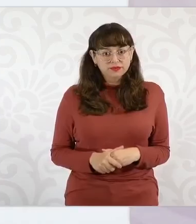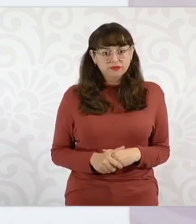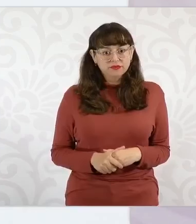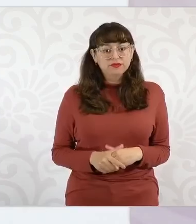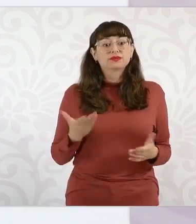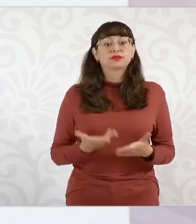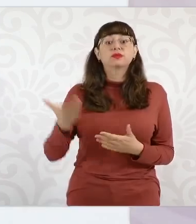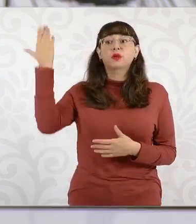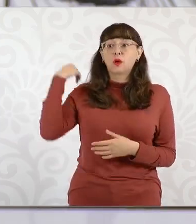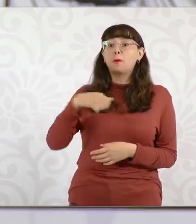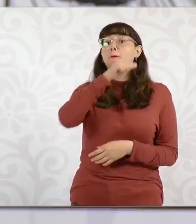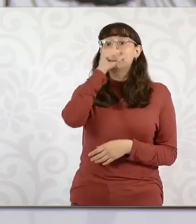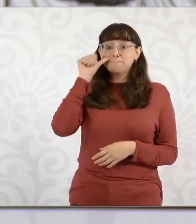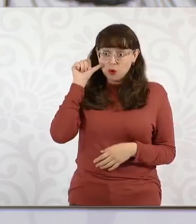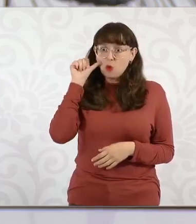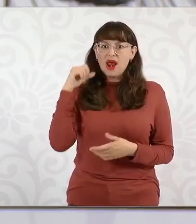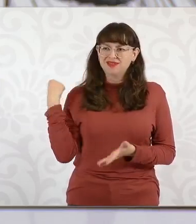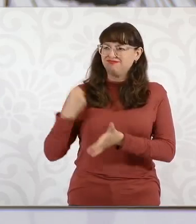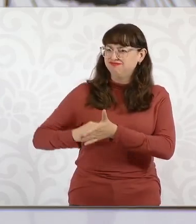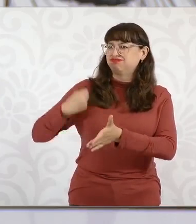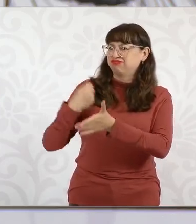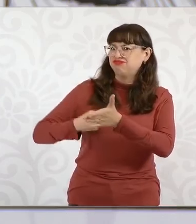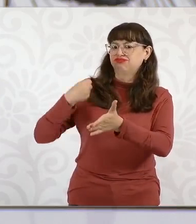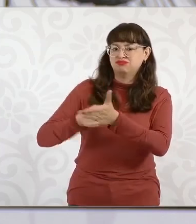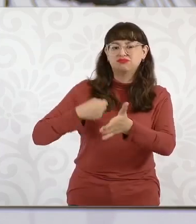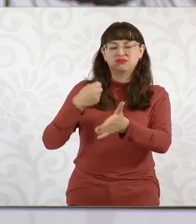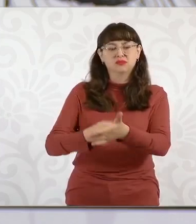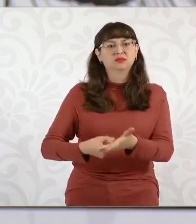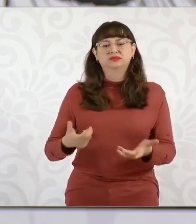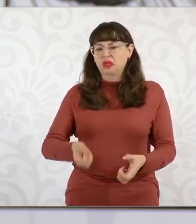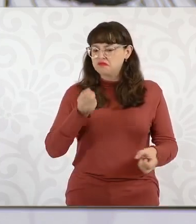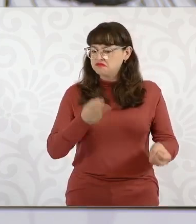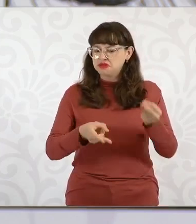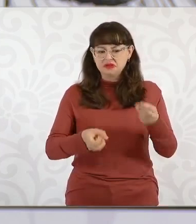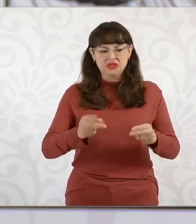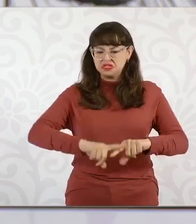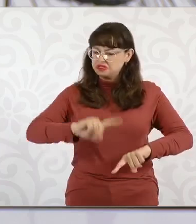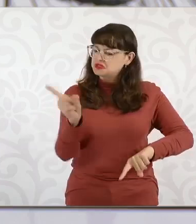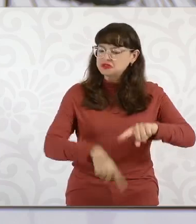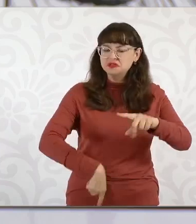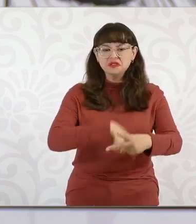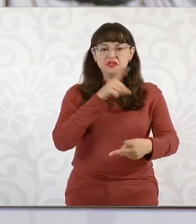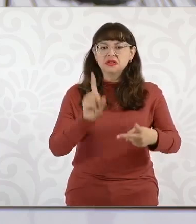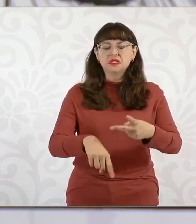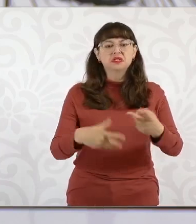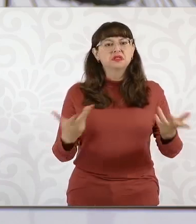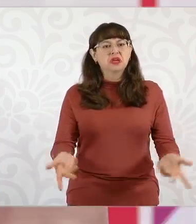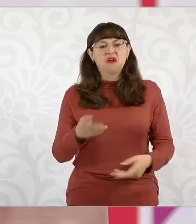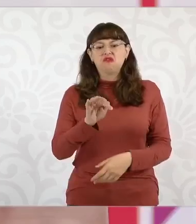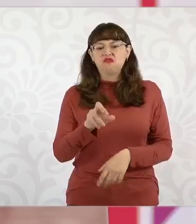Juárez luchó contra los fueros y los privilegios. El mejor presidente de la Corte que ha habido en la historia.